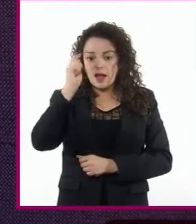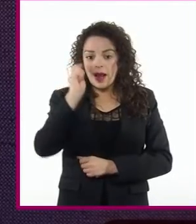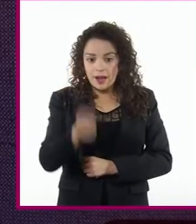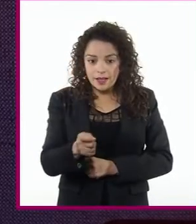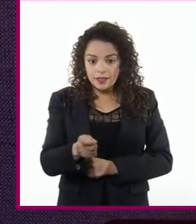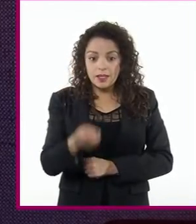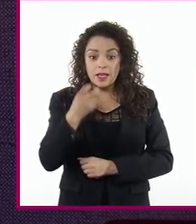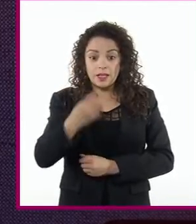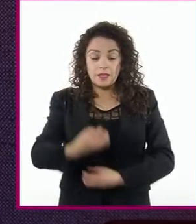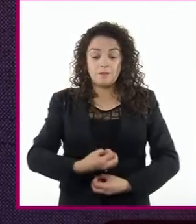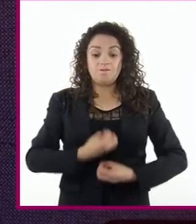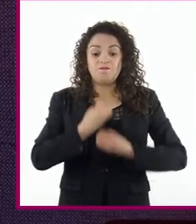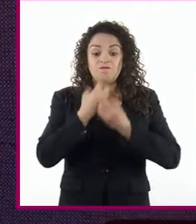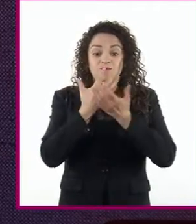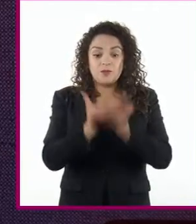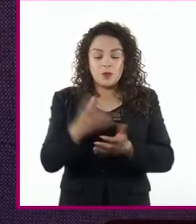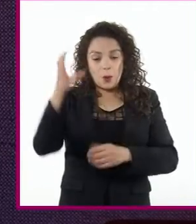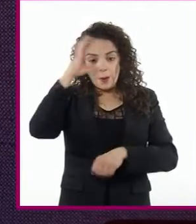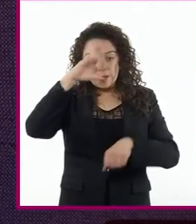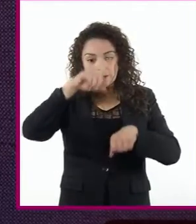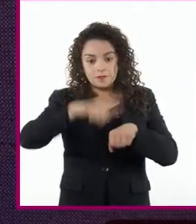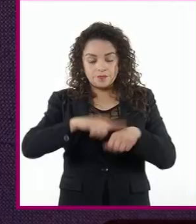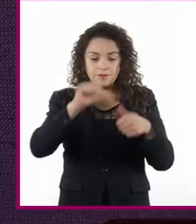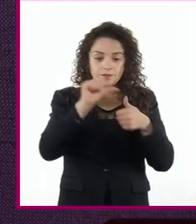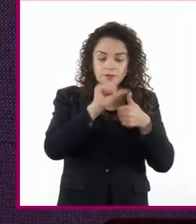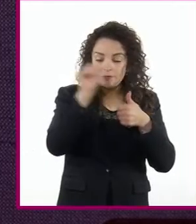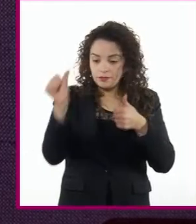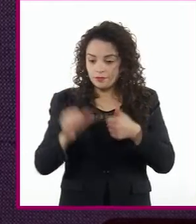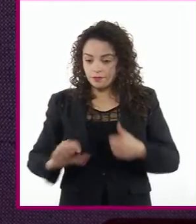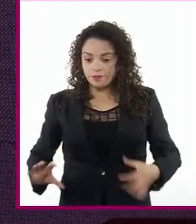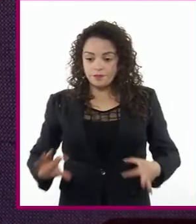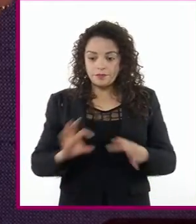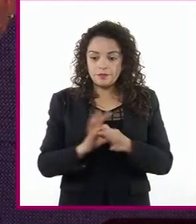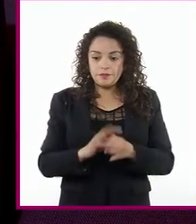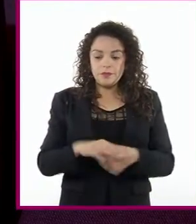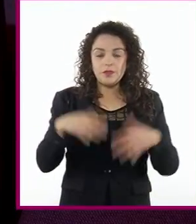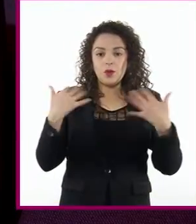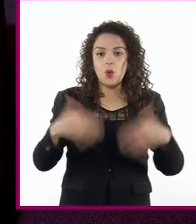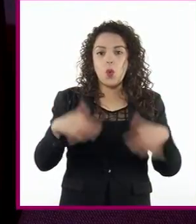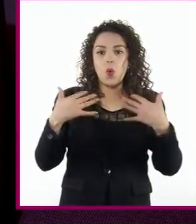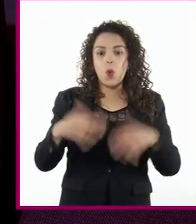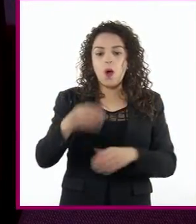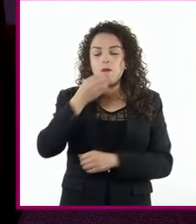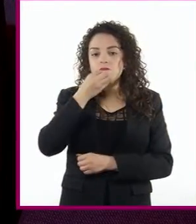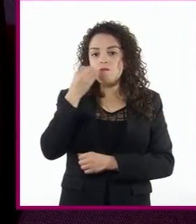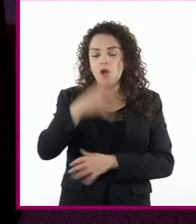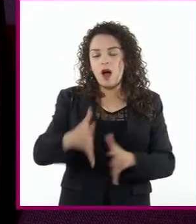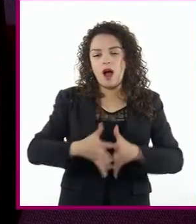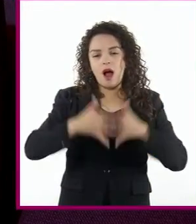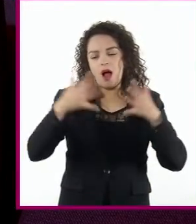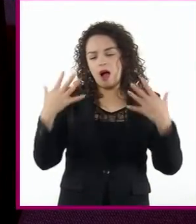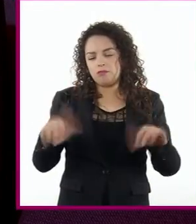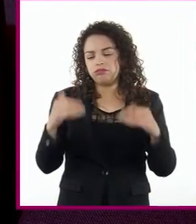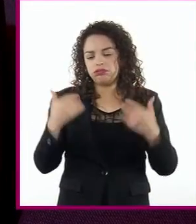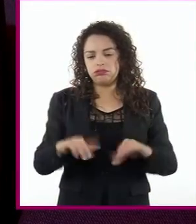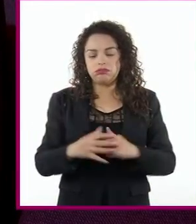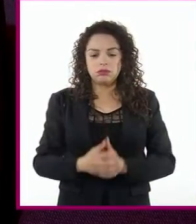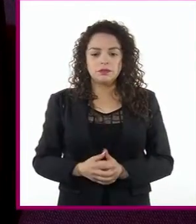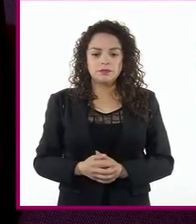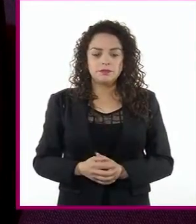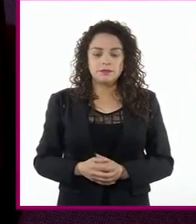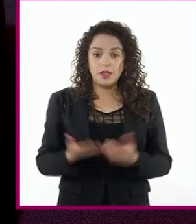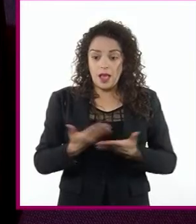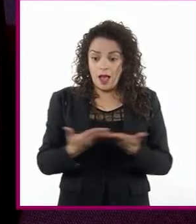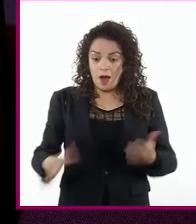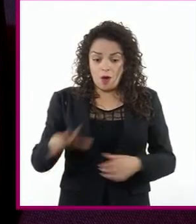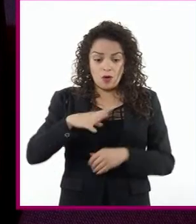esta manifestación cultural y artística algo grandioso. Actualmente hay formas